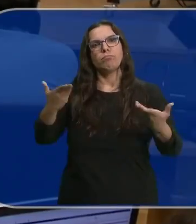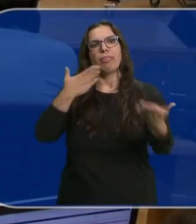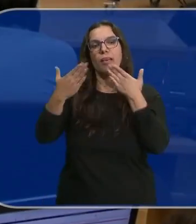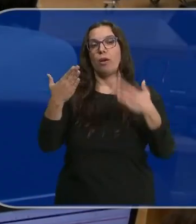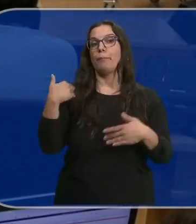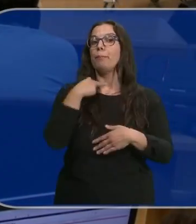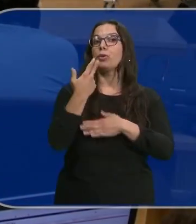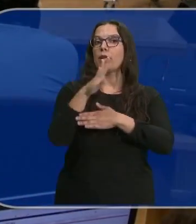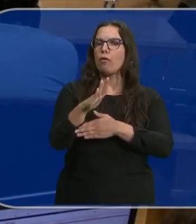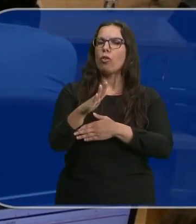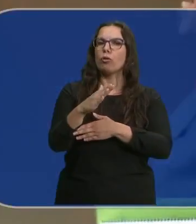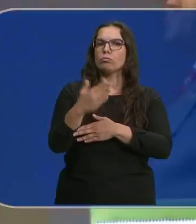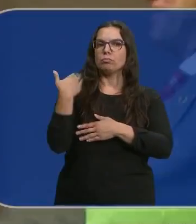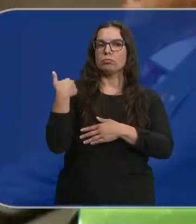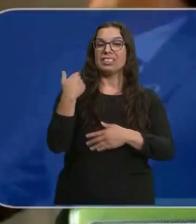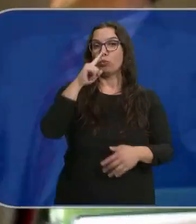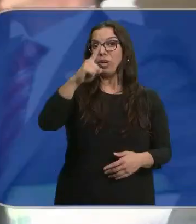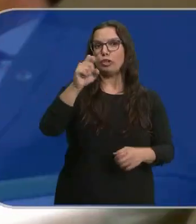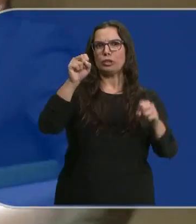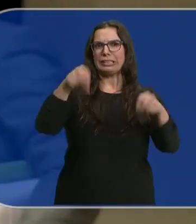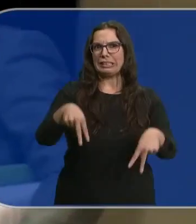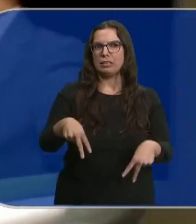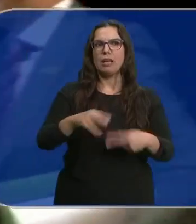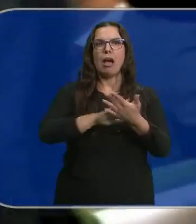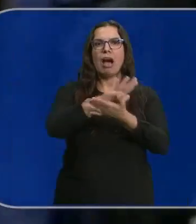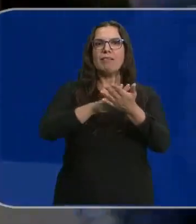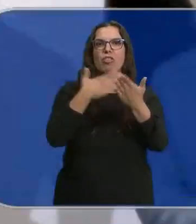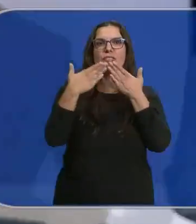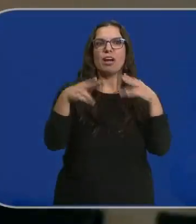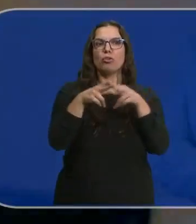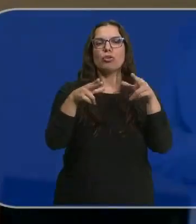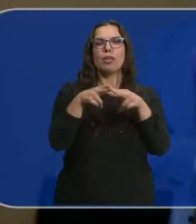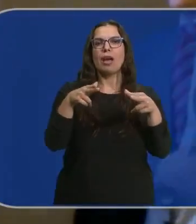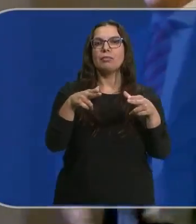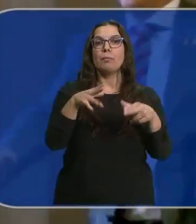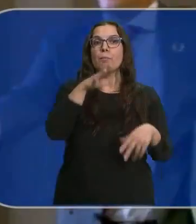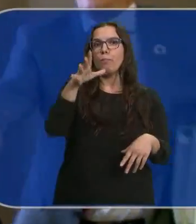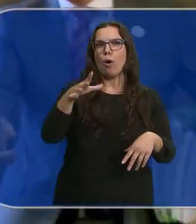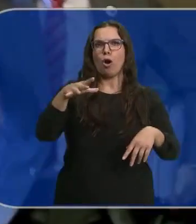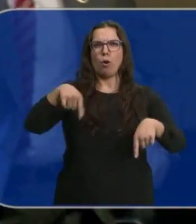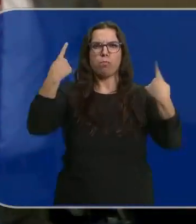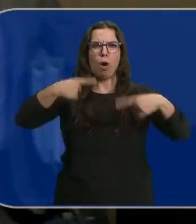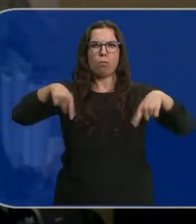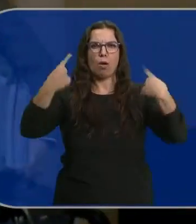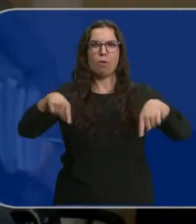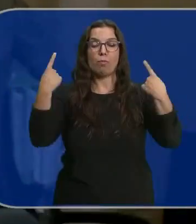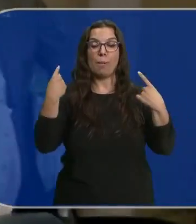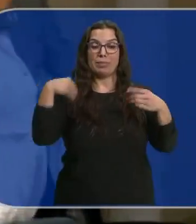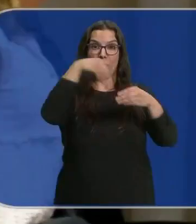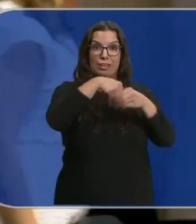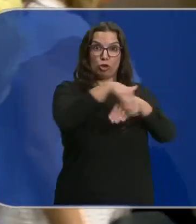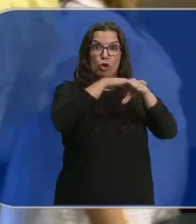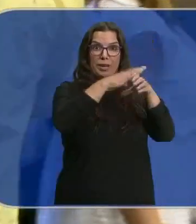hace unos días el portavoz de la Junta tras más de un año donde se ha hablado del diálogo social, sobre todo por el choque frontal de la parte de Vox del